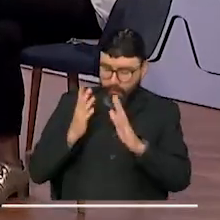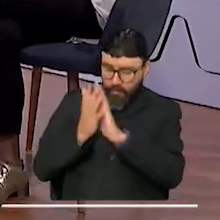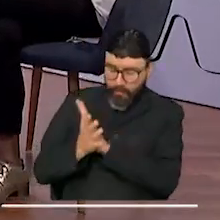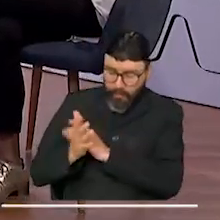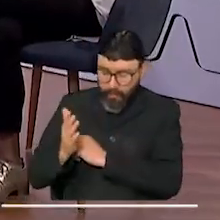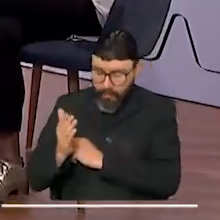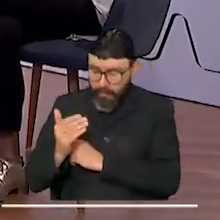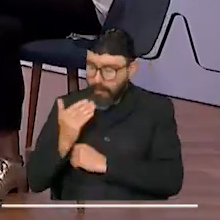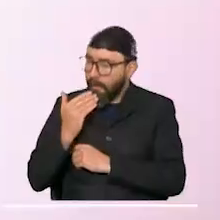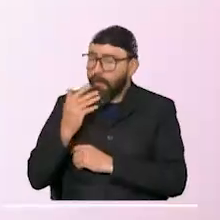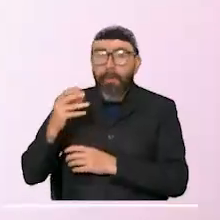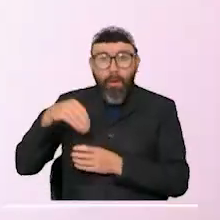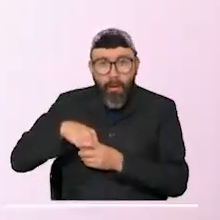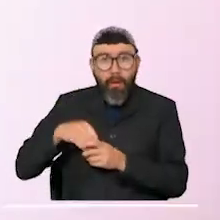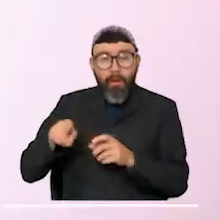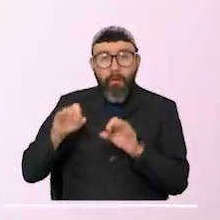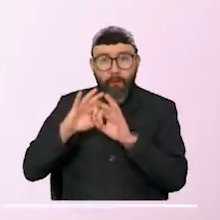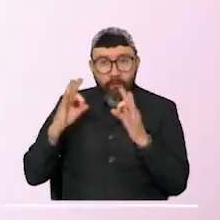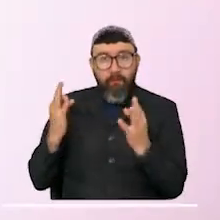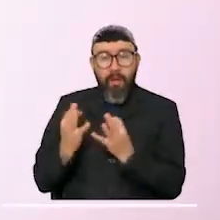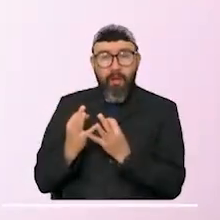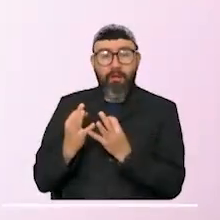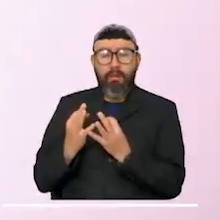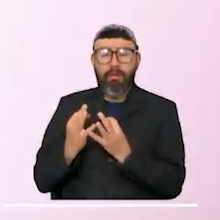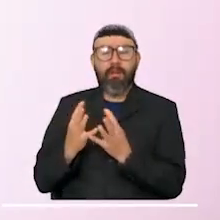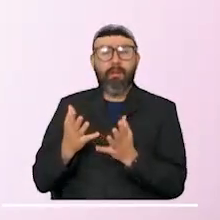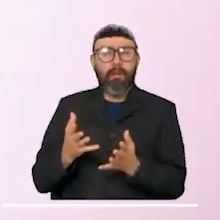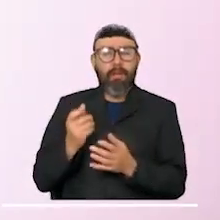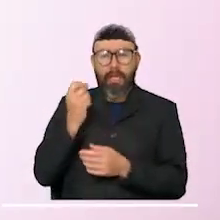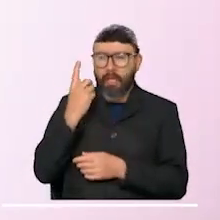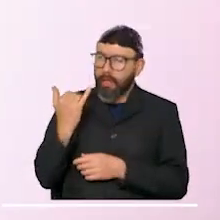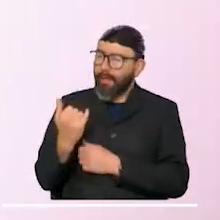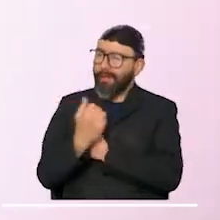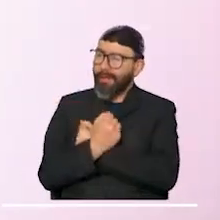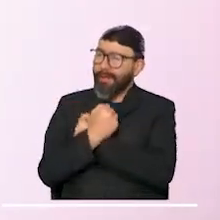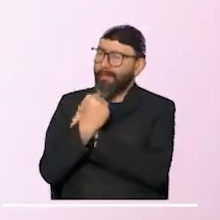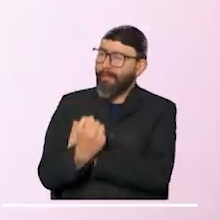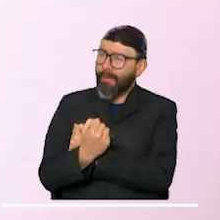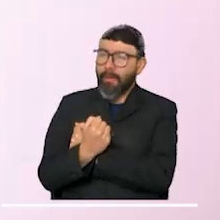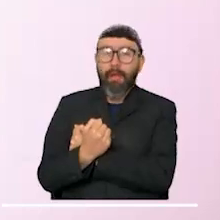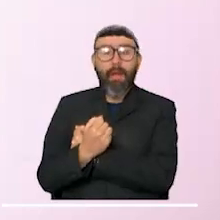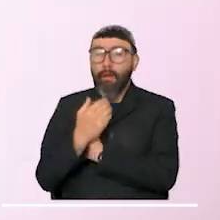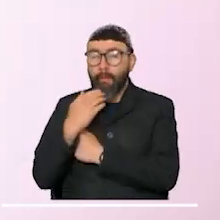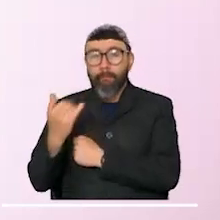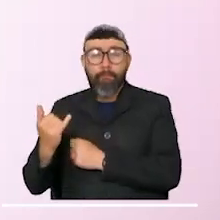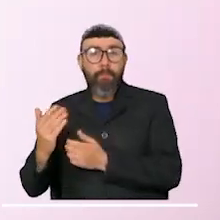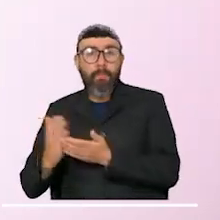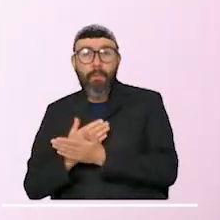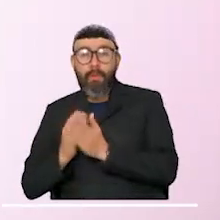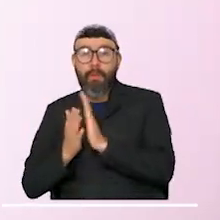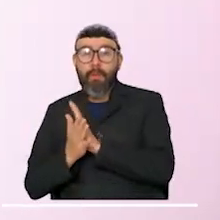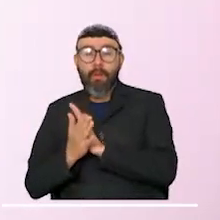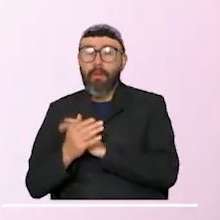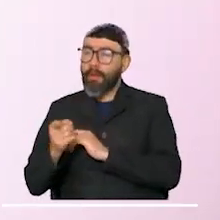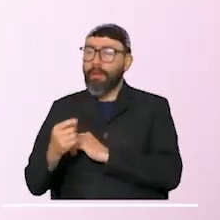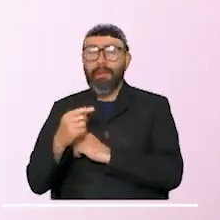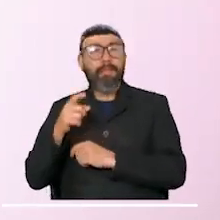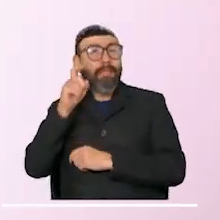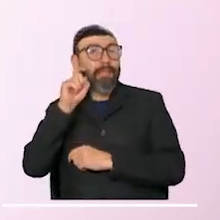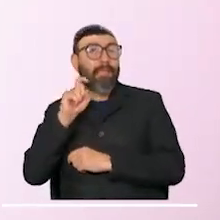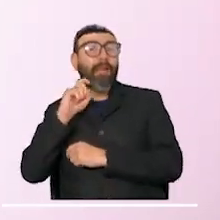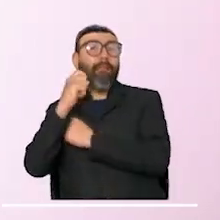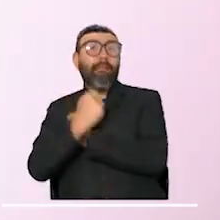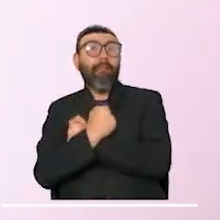desde la familia ha podido entenderlo con el amor entonces Gerardo es melli nos hablaba sobre la sexualidad amorosa Y esa posibilidad